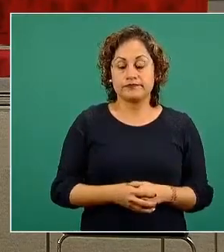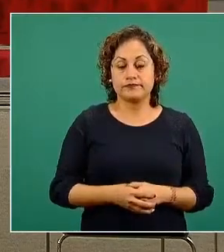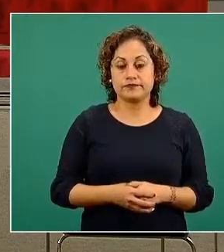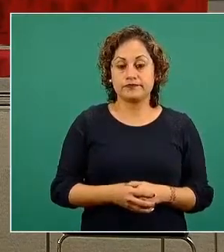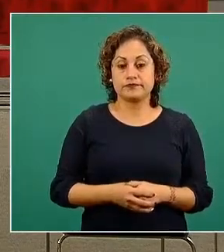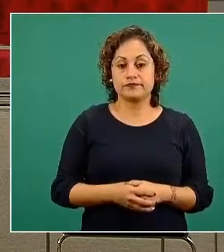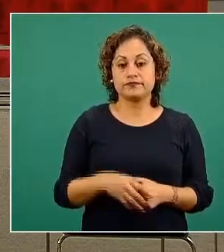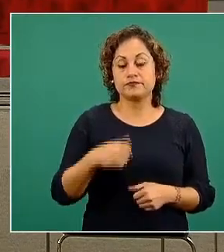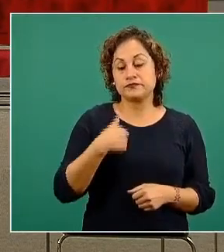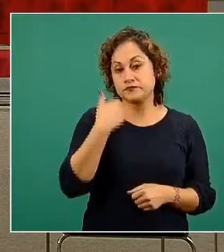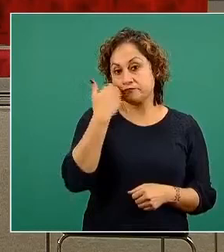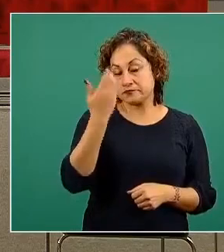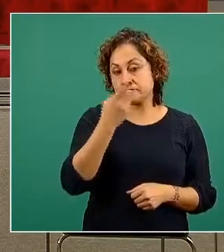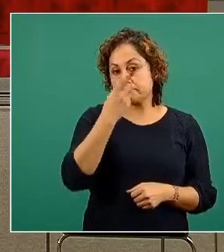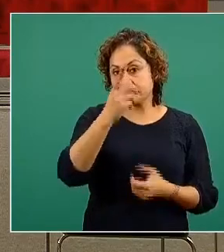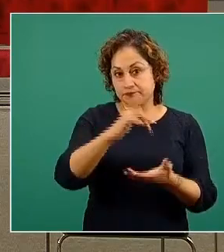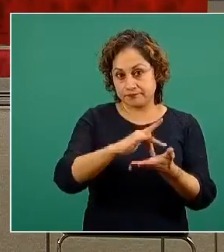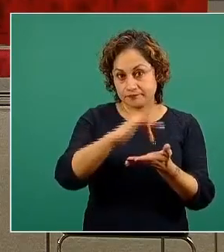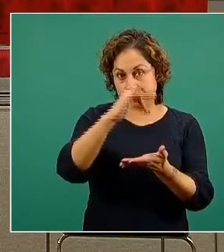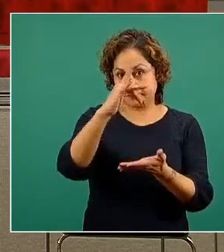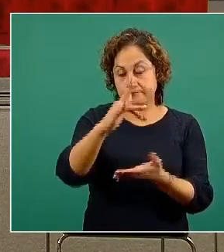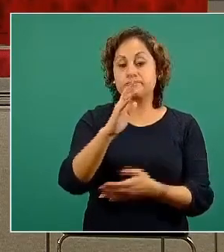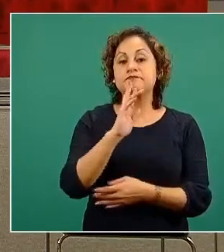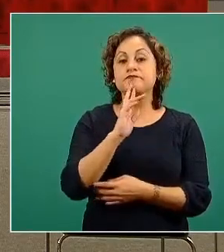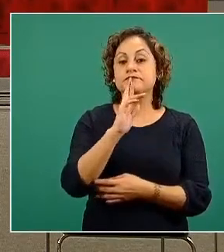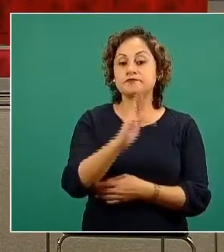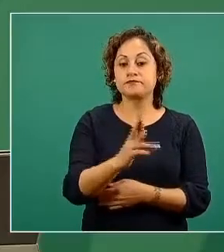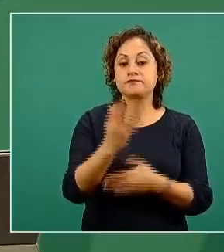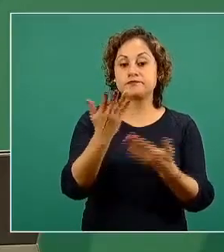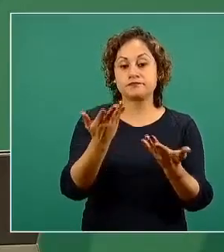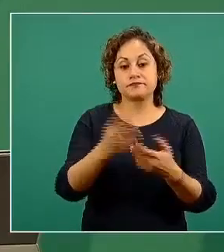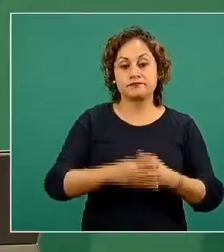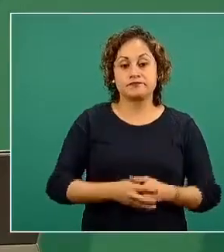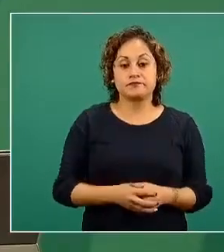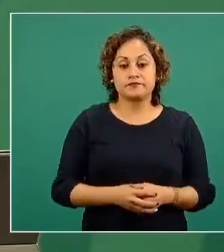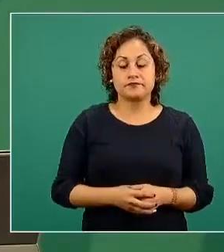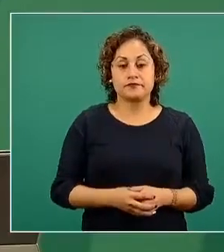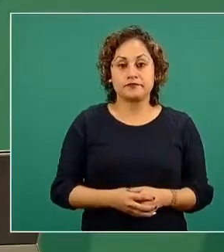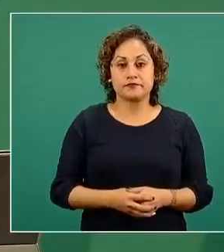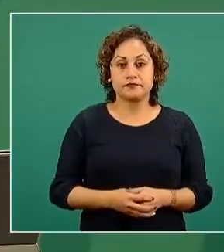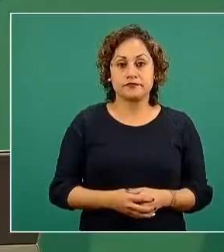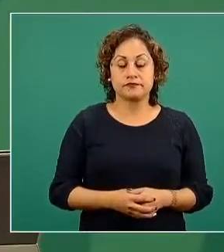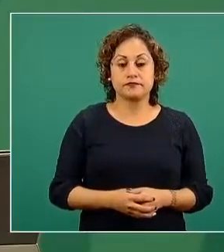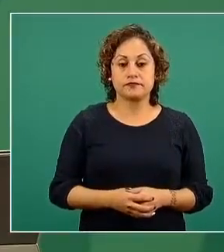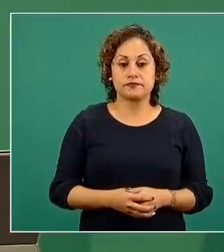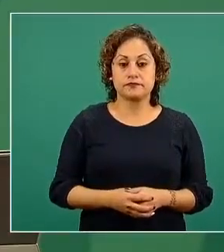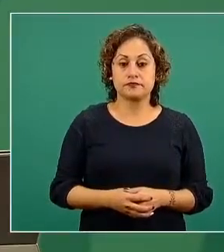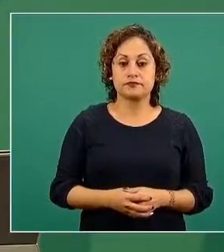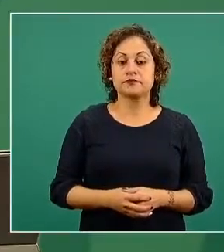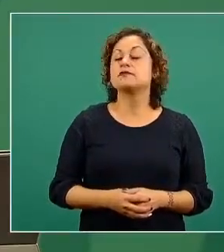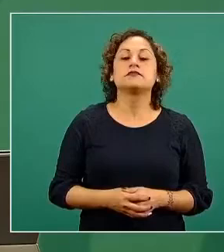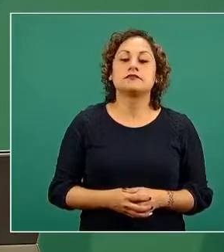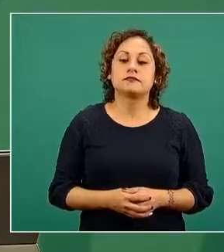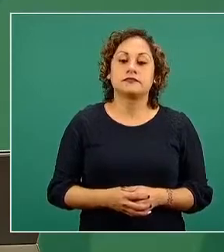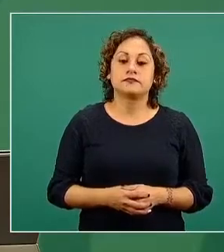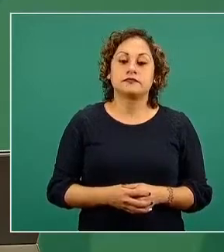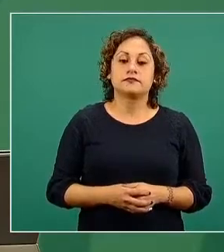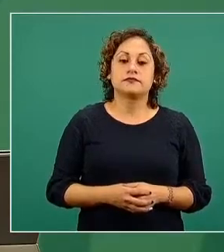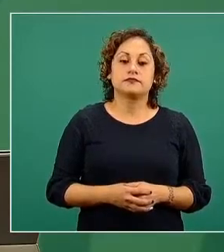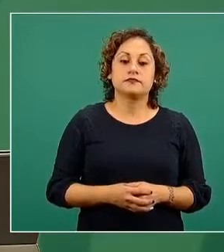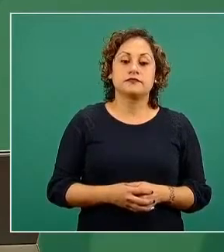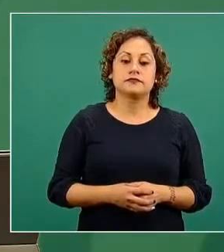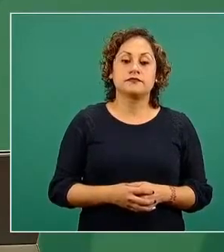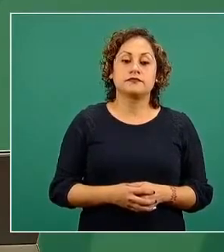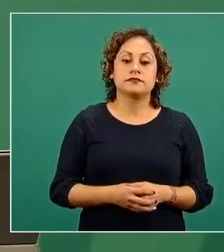Agradezco mucho la respuesta y no hay nada más que agregar. Nada más sí le recordaré a ver con el doctor